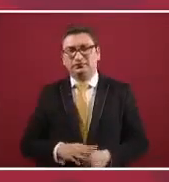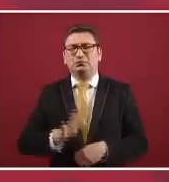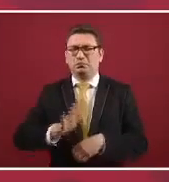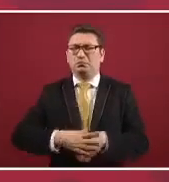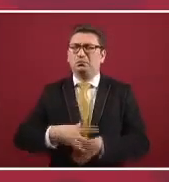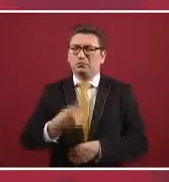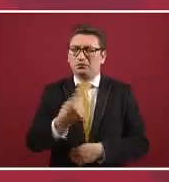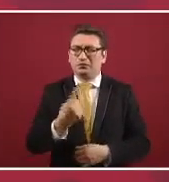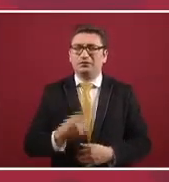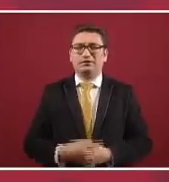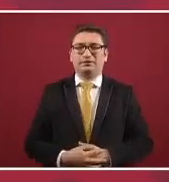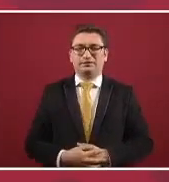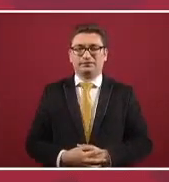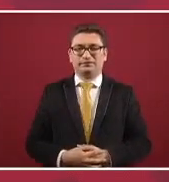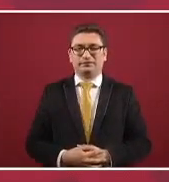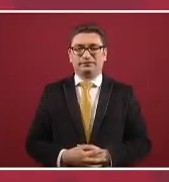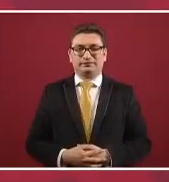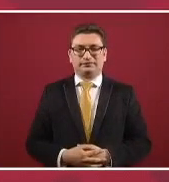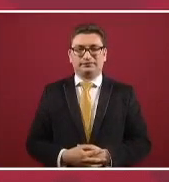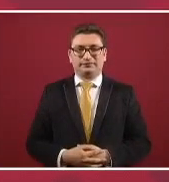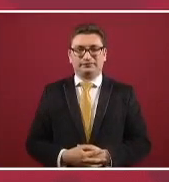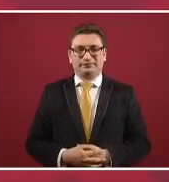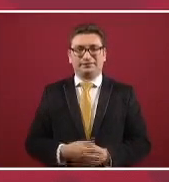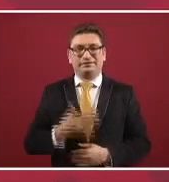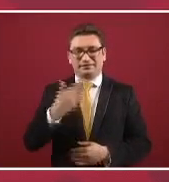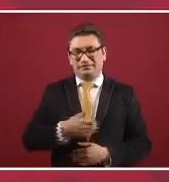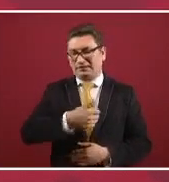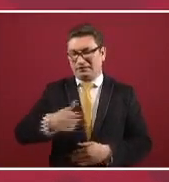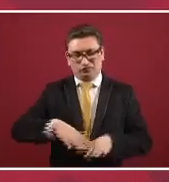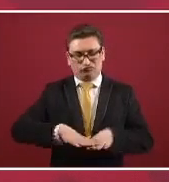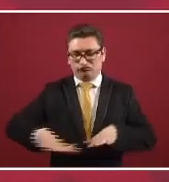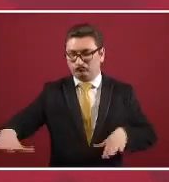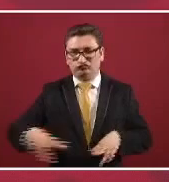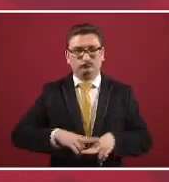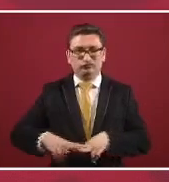porque es terminar de resolver lo del derecho de vía,